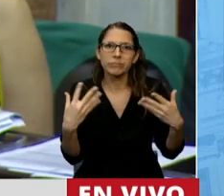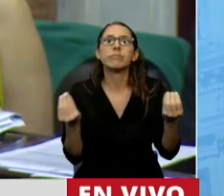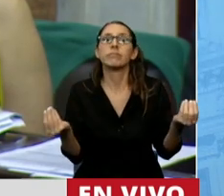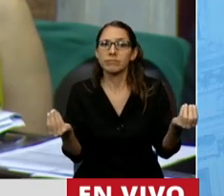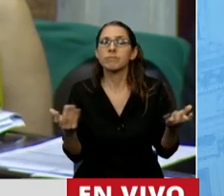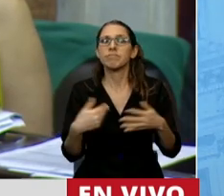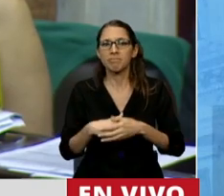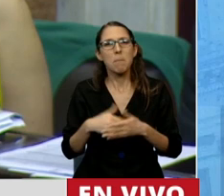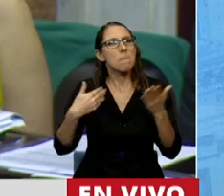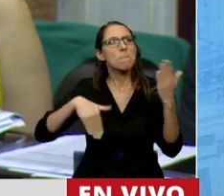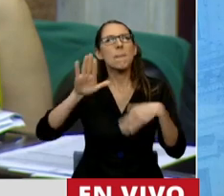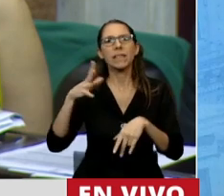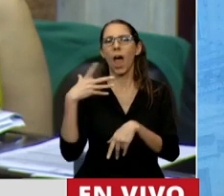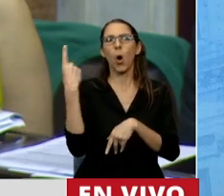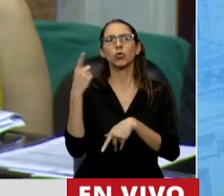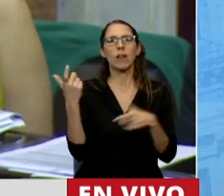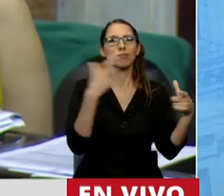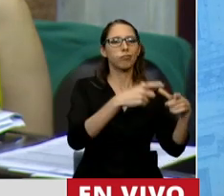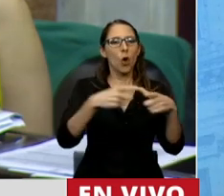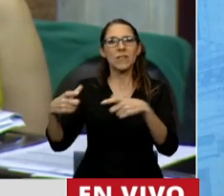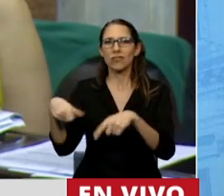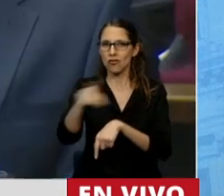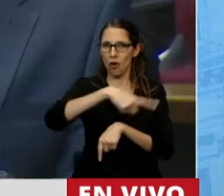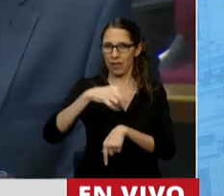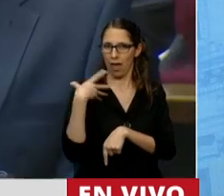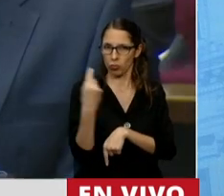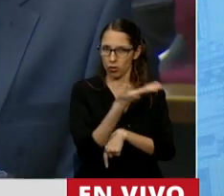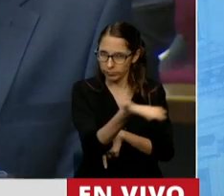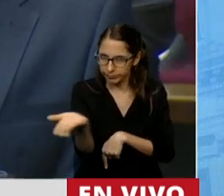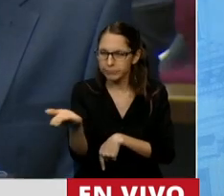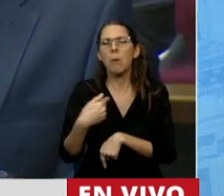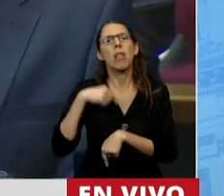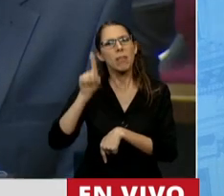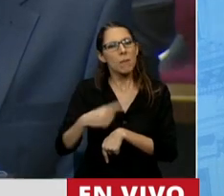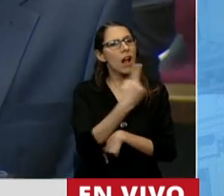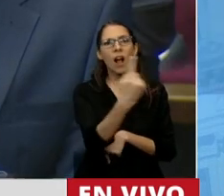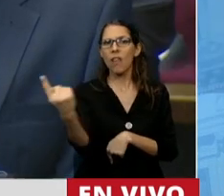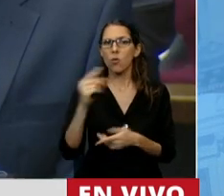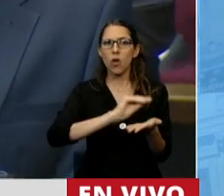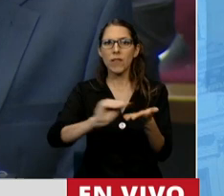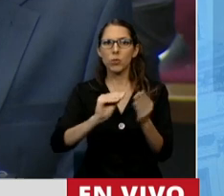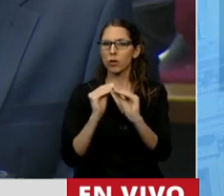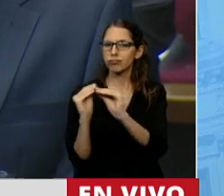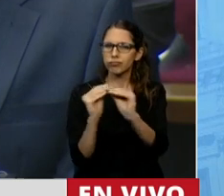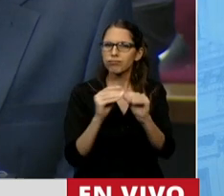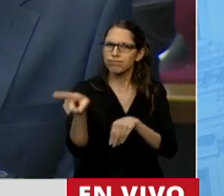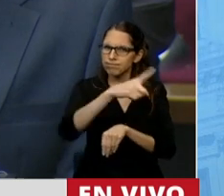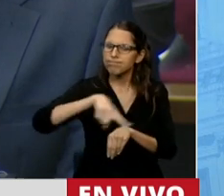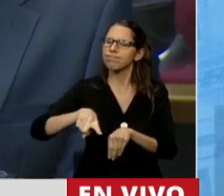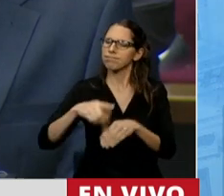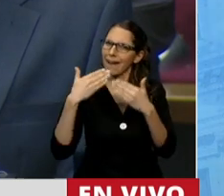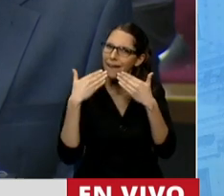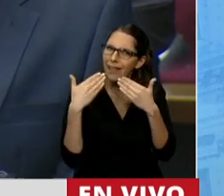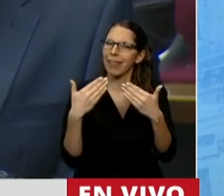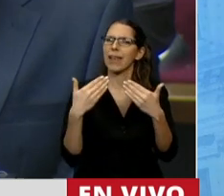sobre todo a las autoridades de las comisiones, pero también a cada uno de mis colegas, atravesar este debate